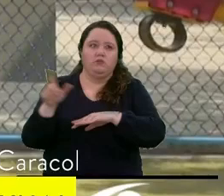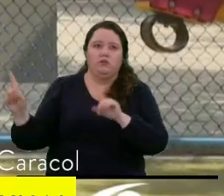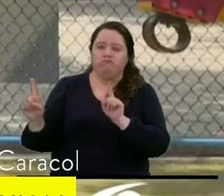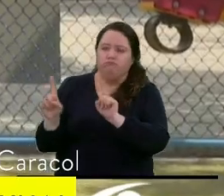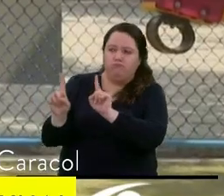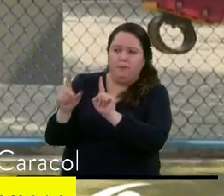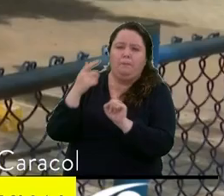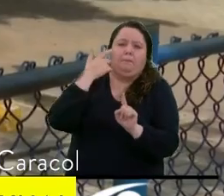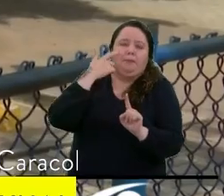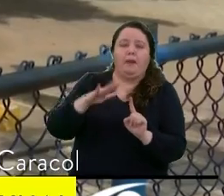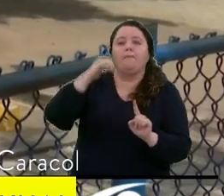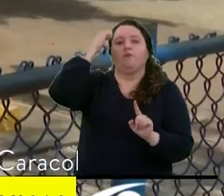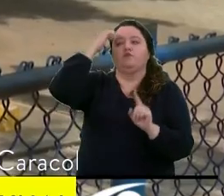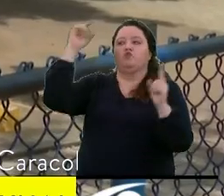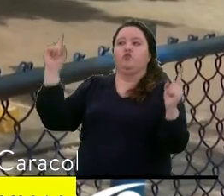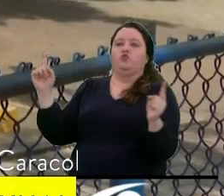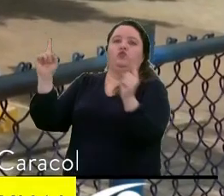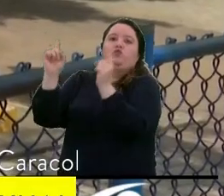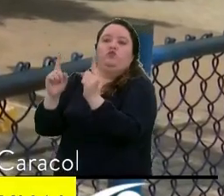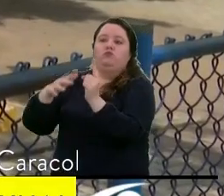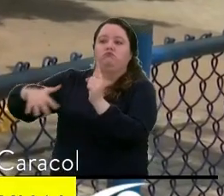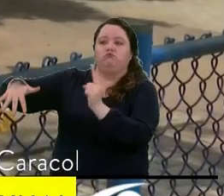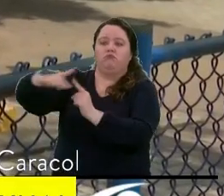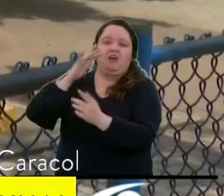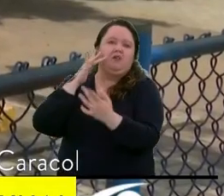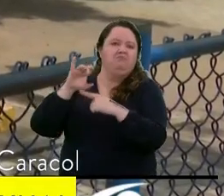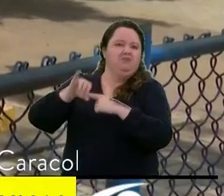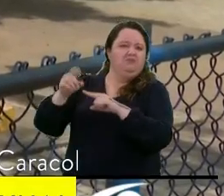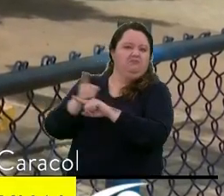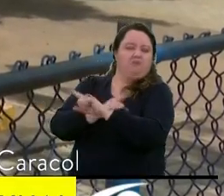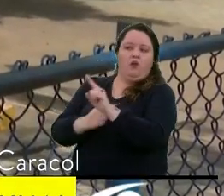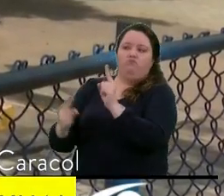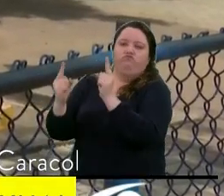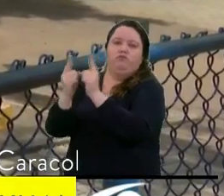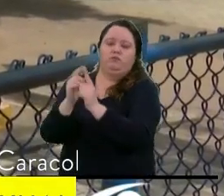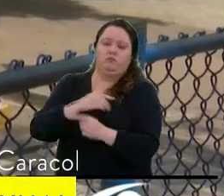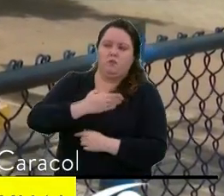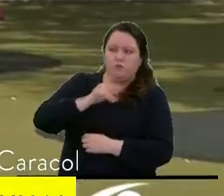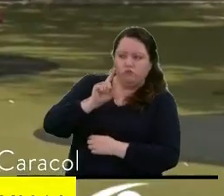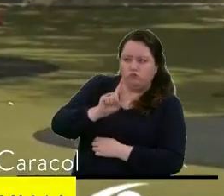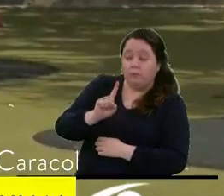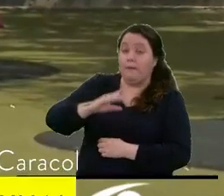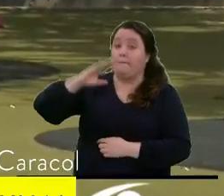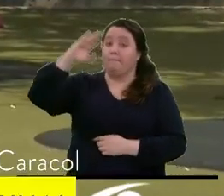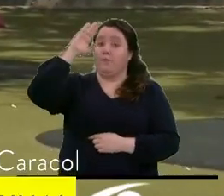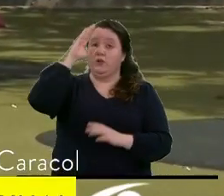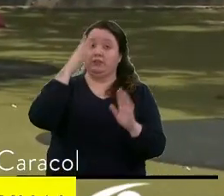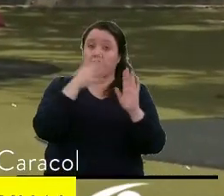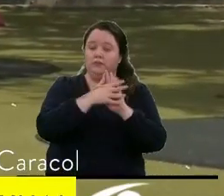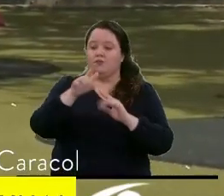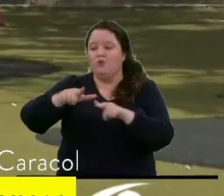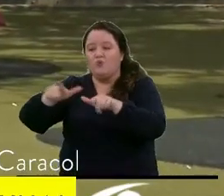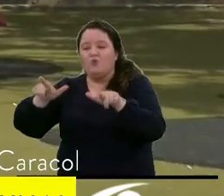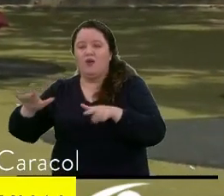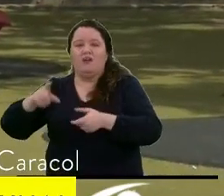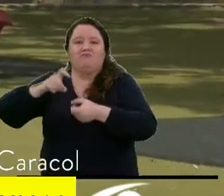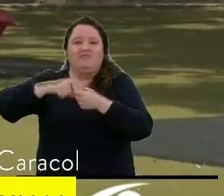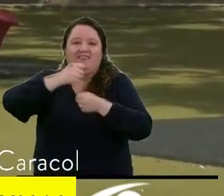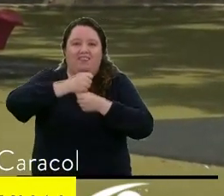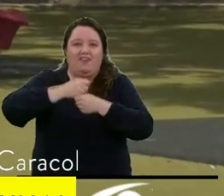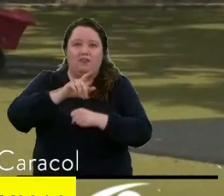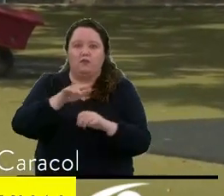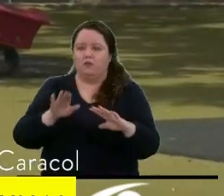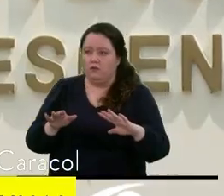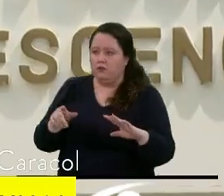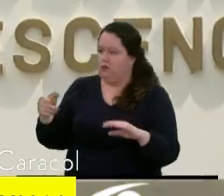se encontraría con el docente en una de las habitaciones. Sin embargo, de acuerdo con la policía, los empleados del establecimiento no